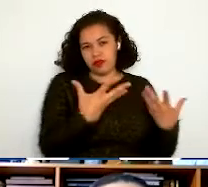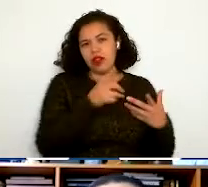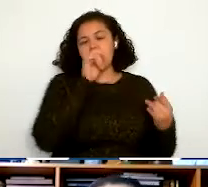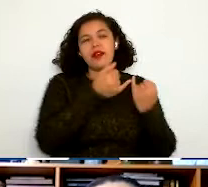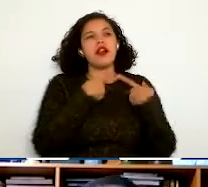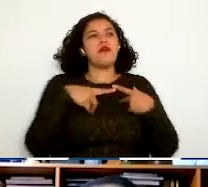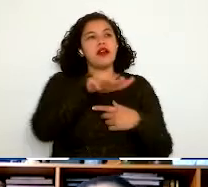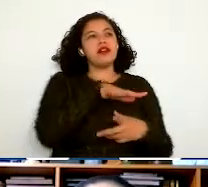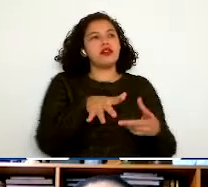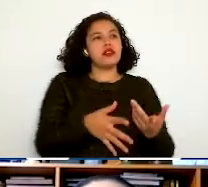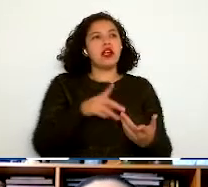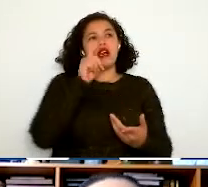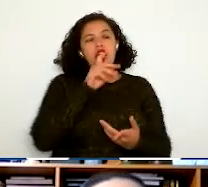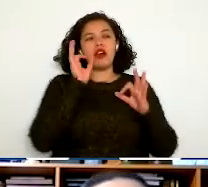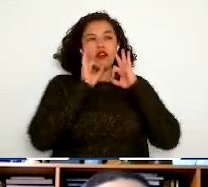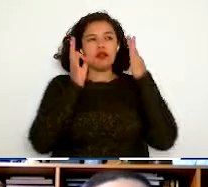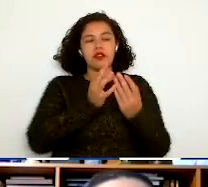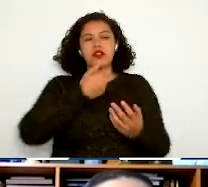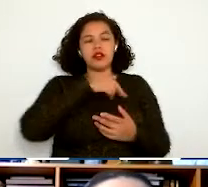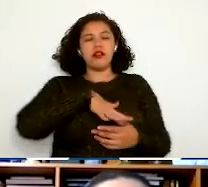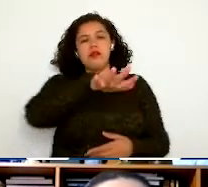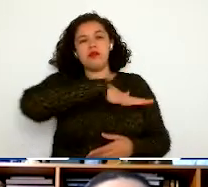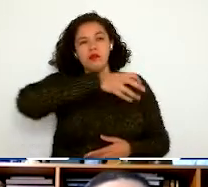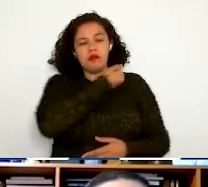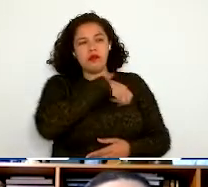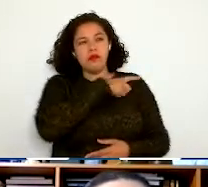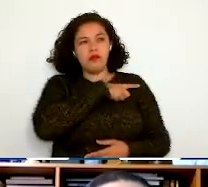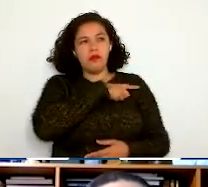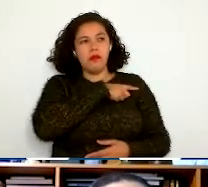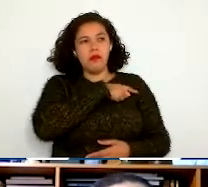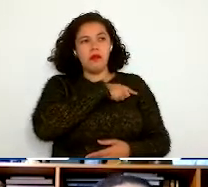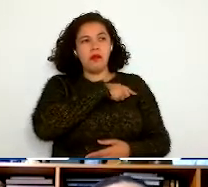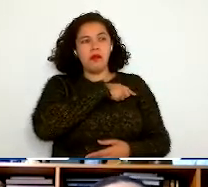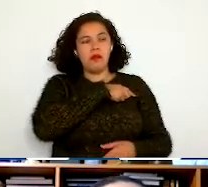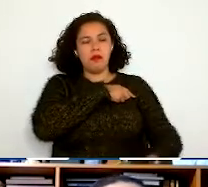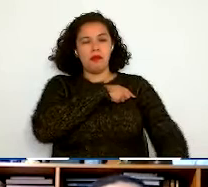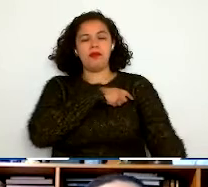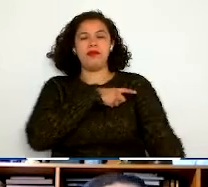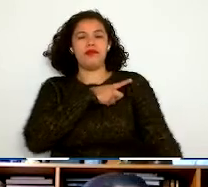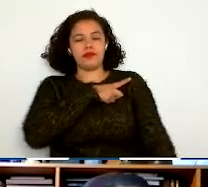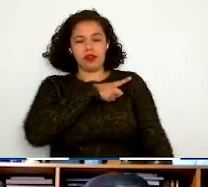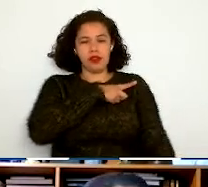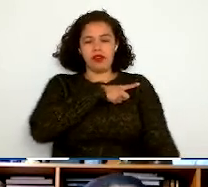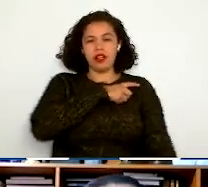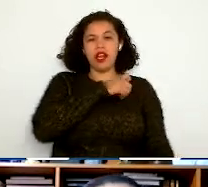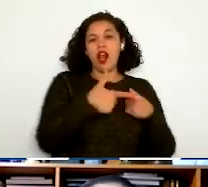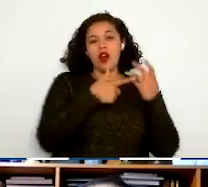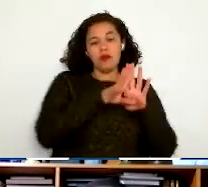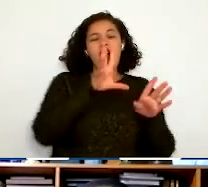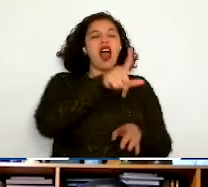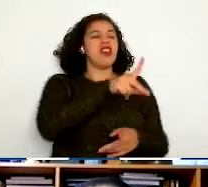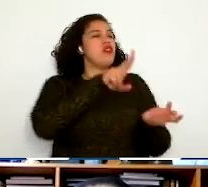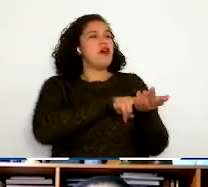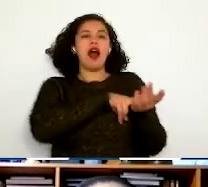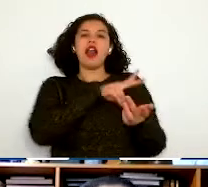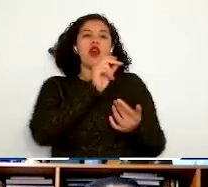De tal modo, obviamente, lo ubican en el ámbito de la salud, por obvias razones, que la salud tampoco es una excepción. En su